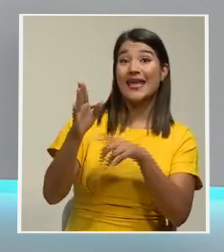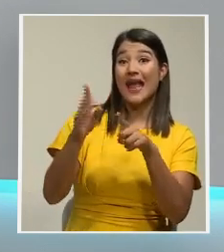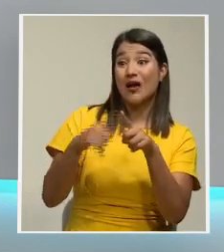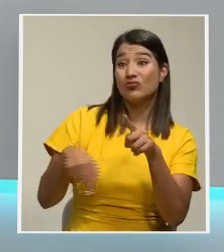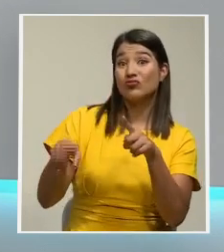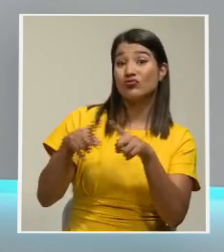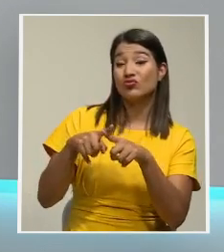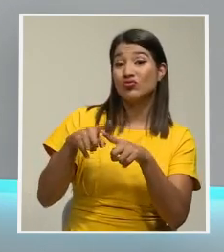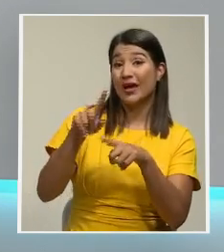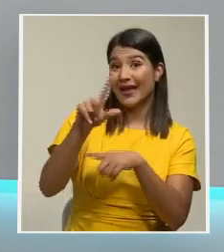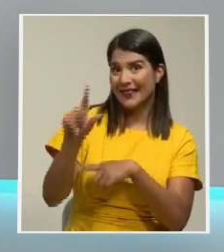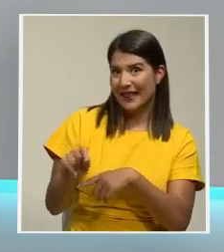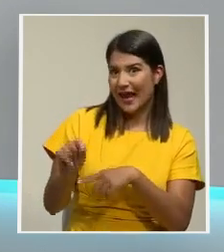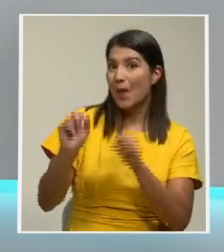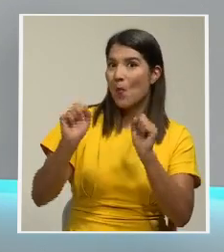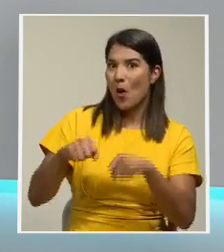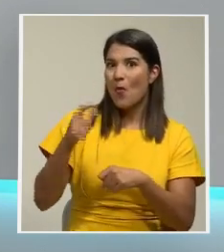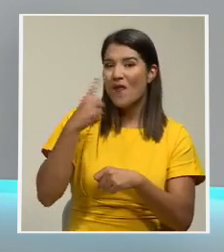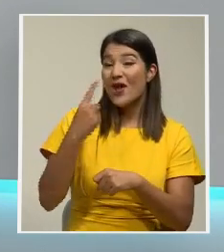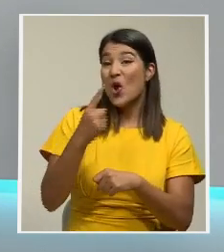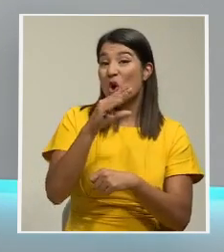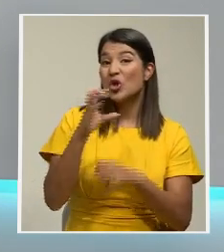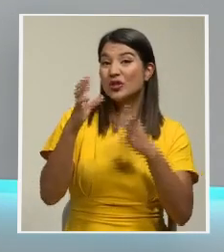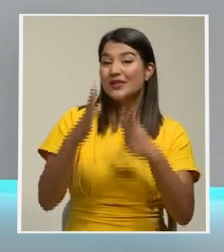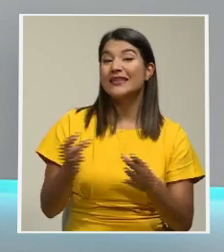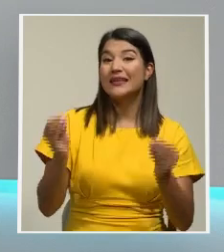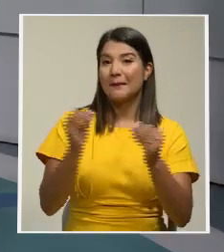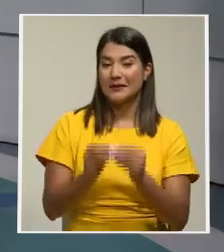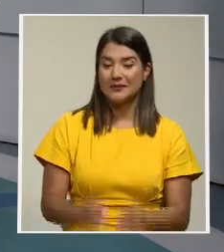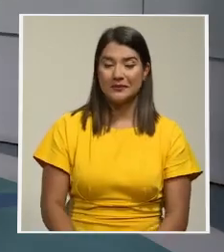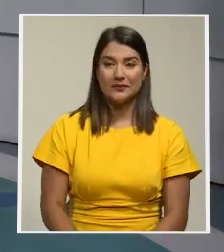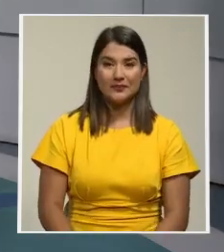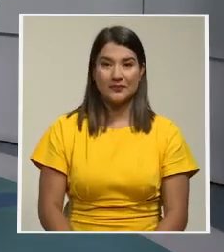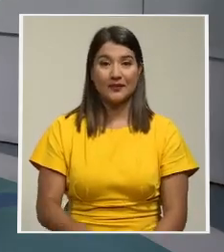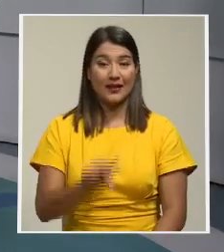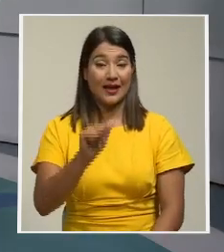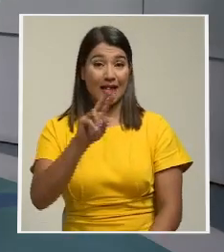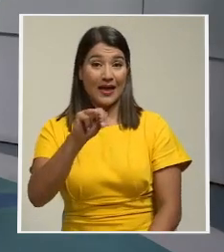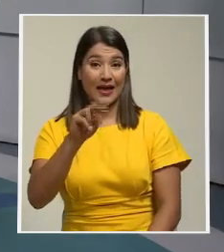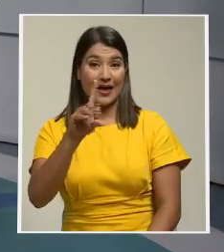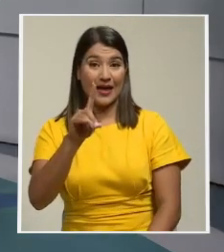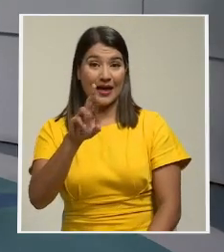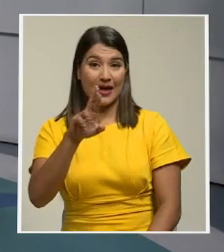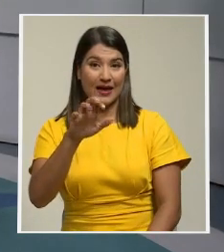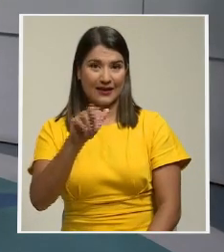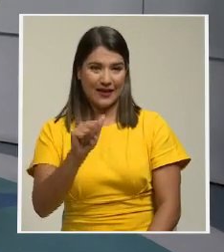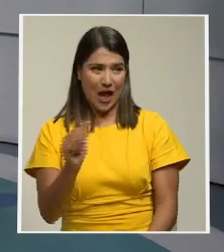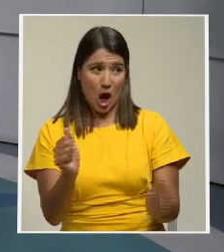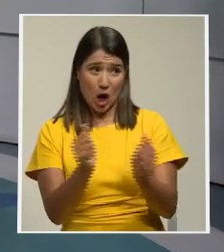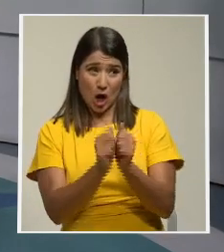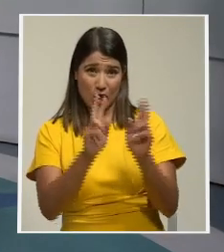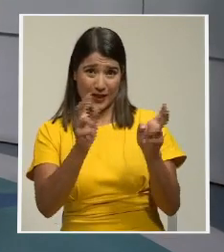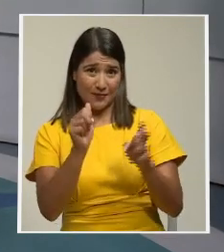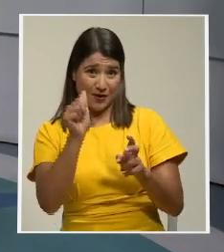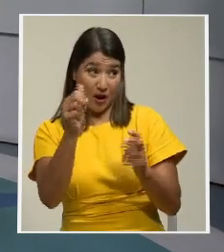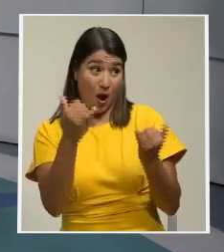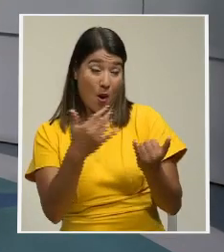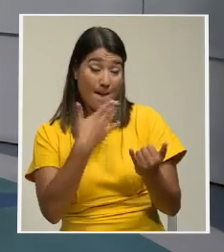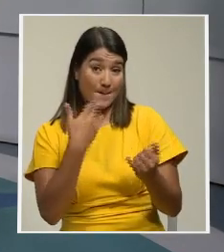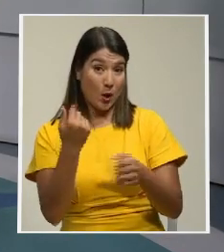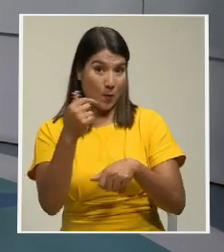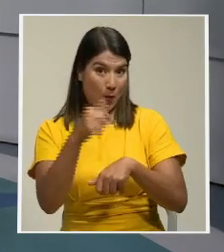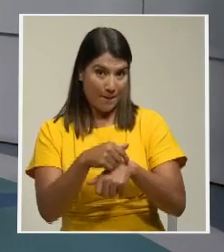ver otro costarricense en otra de las grandes vueltas, Anita. Andrea, con el tema de la liga, ¿se puede decir que están en una de las mejores